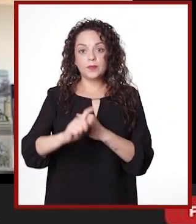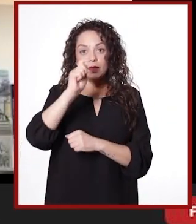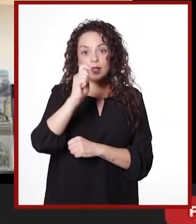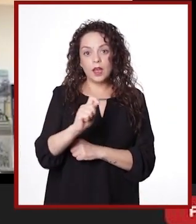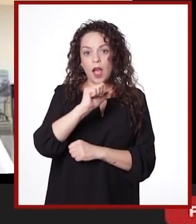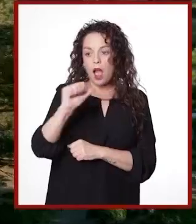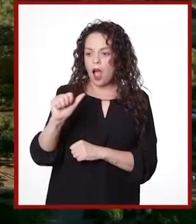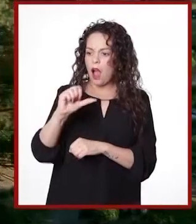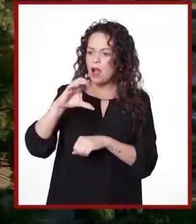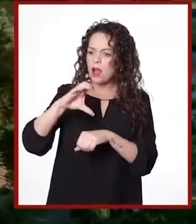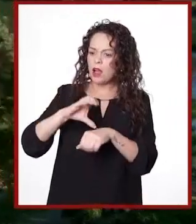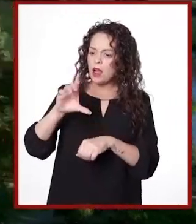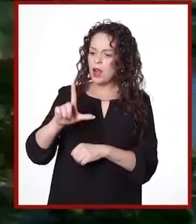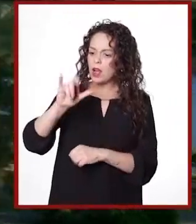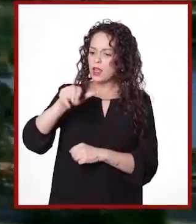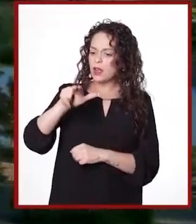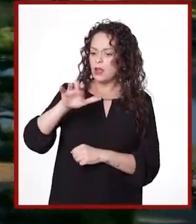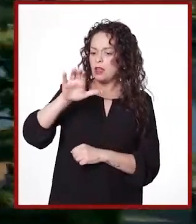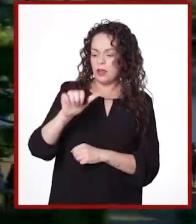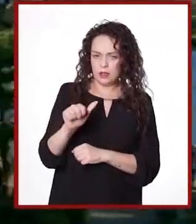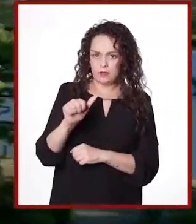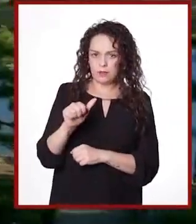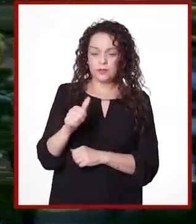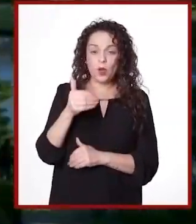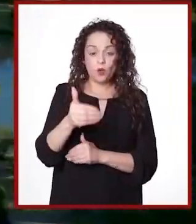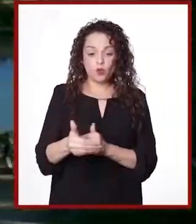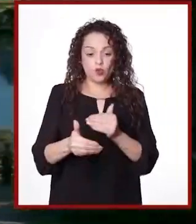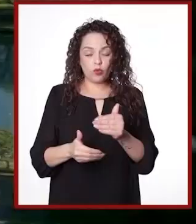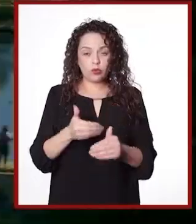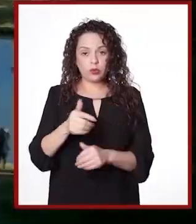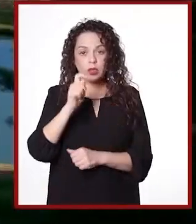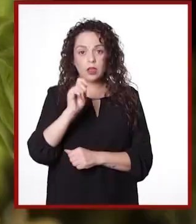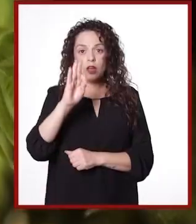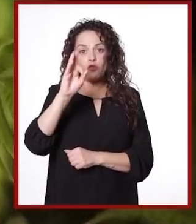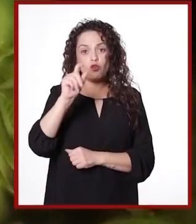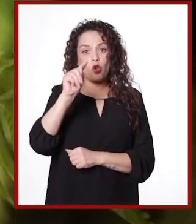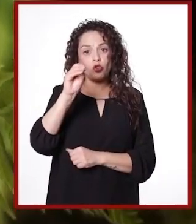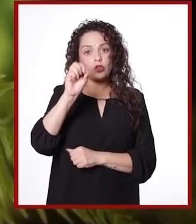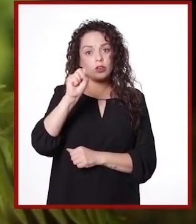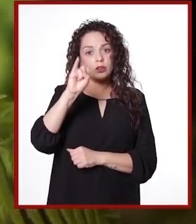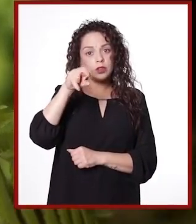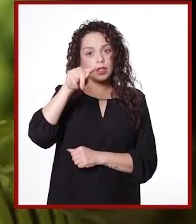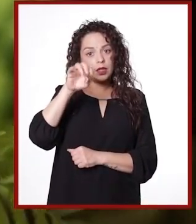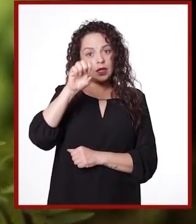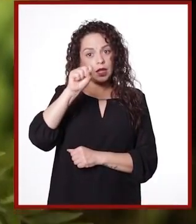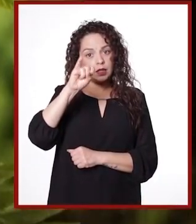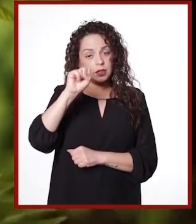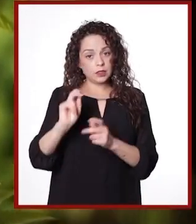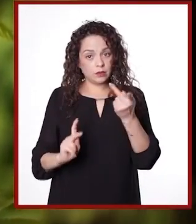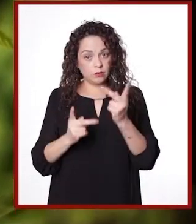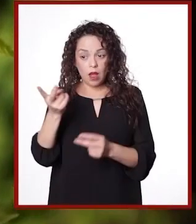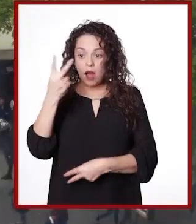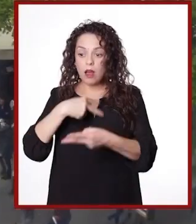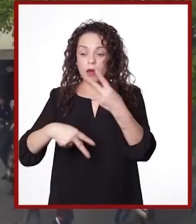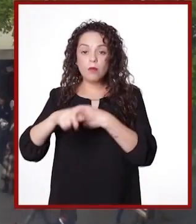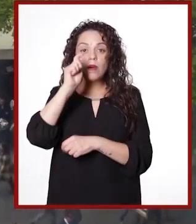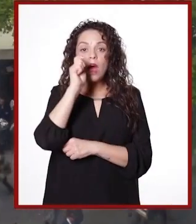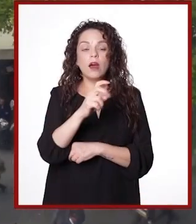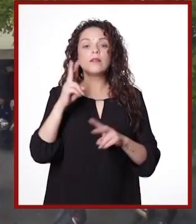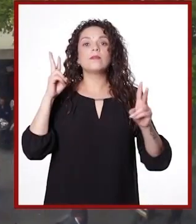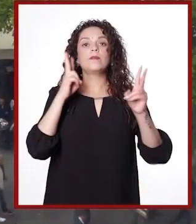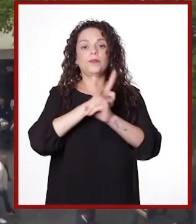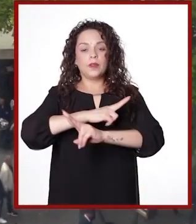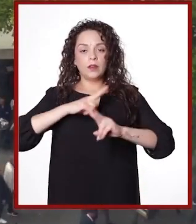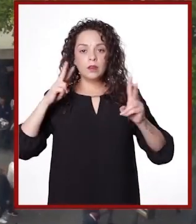en donde a través del proceso de fotosíntesis de las plantas se produce oxígeno y ese